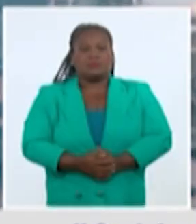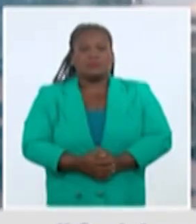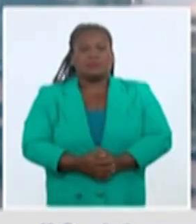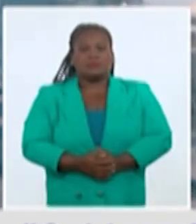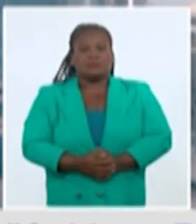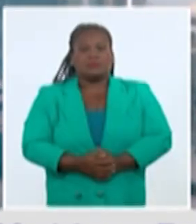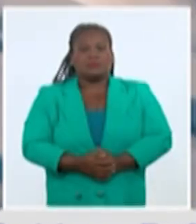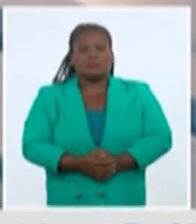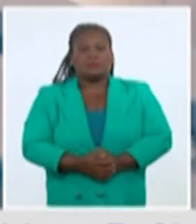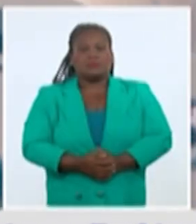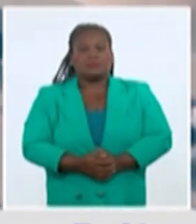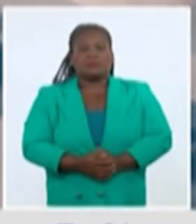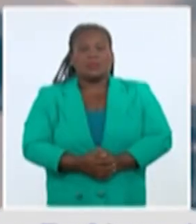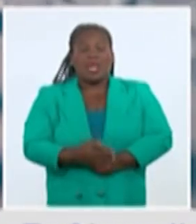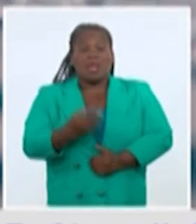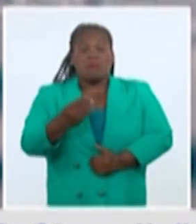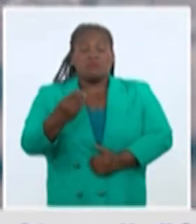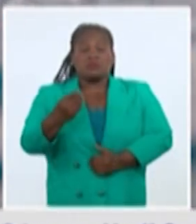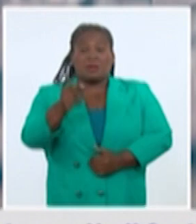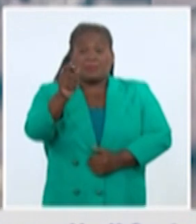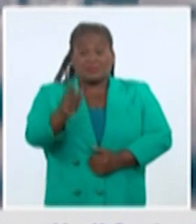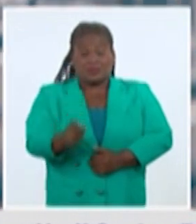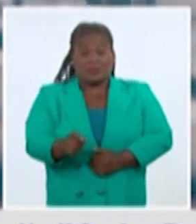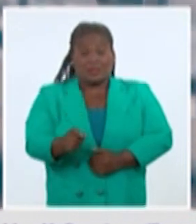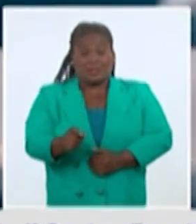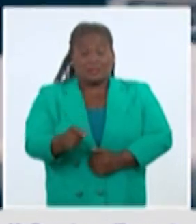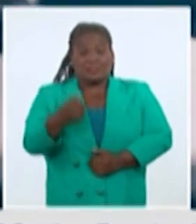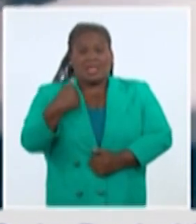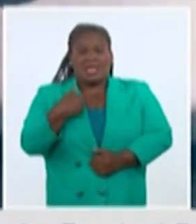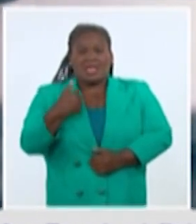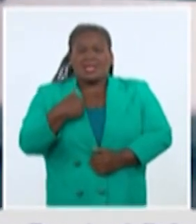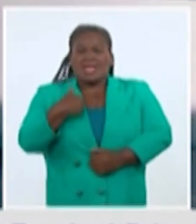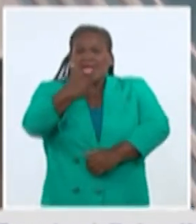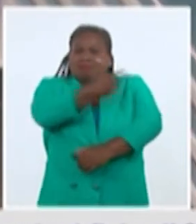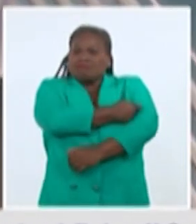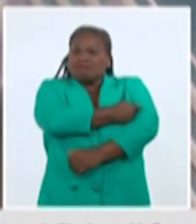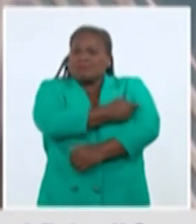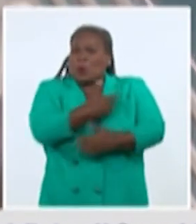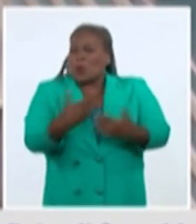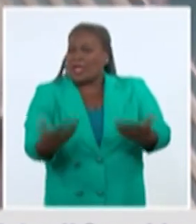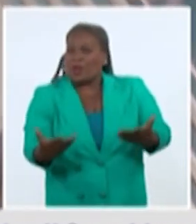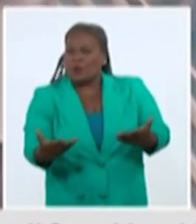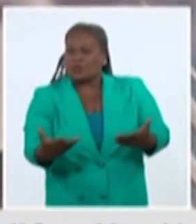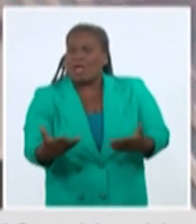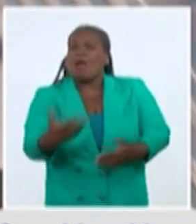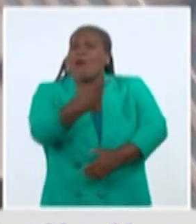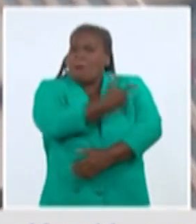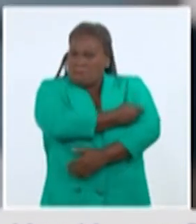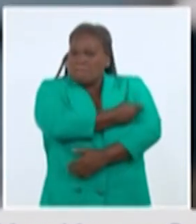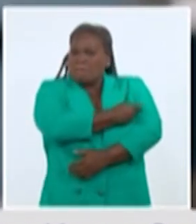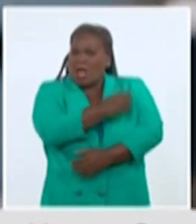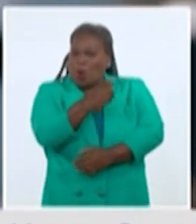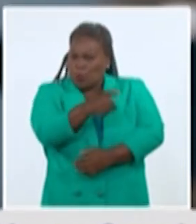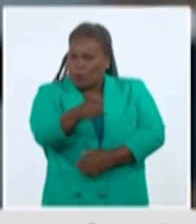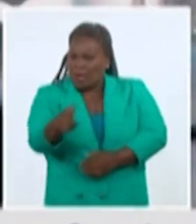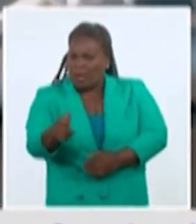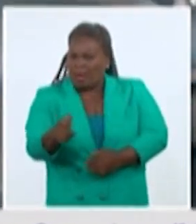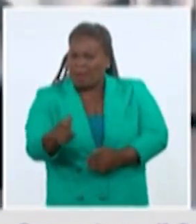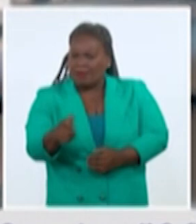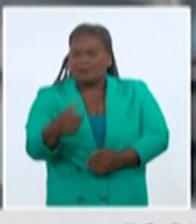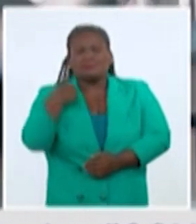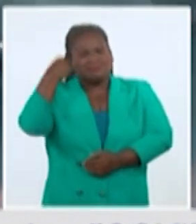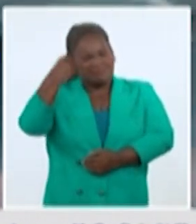muchas personas. Pero, ¿qué me voy a poner realmente? ¿Una vacuna? Creo que